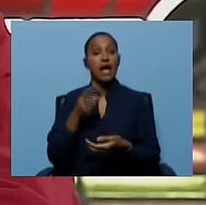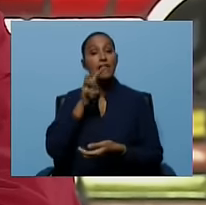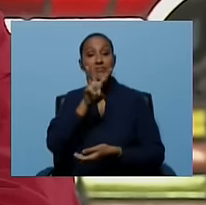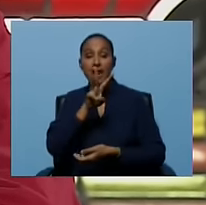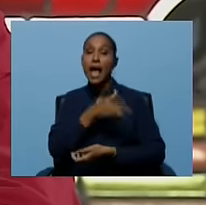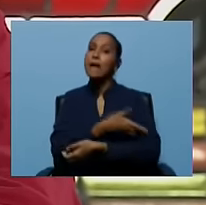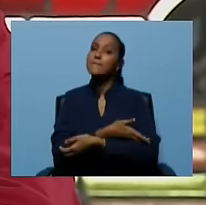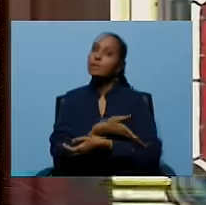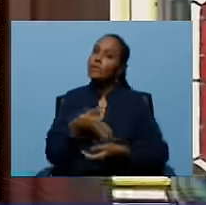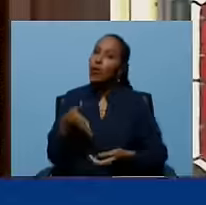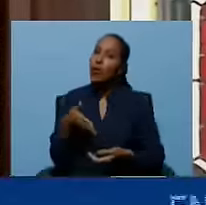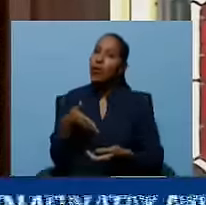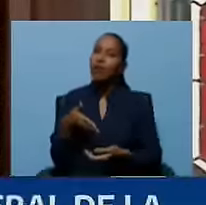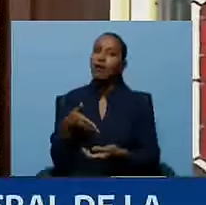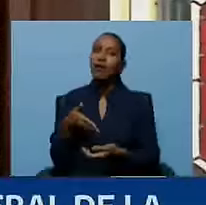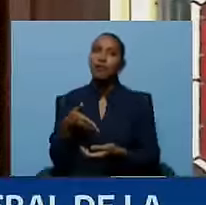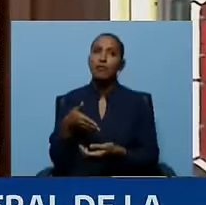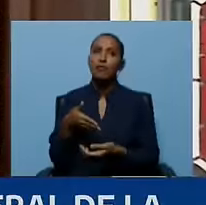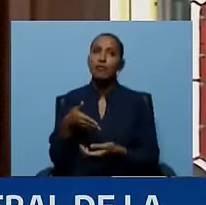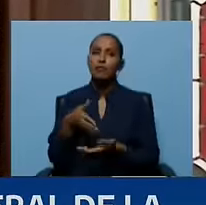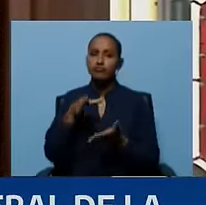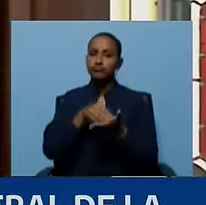3 millones.